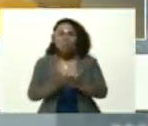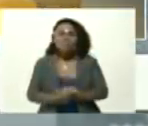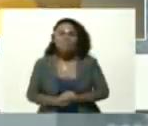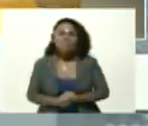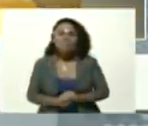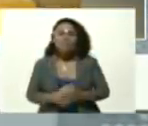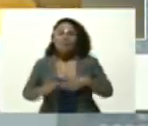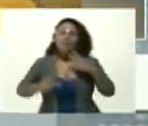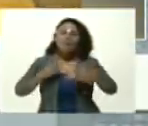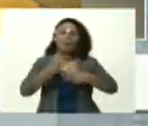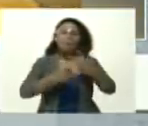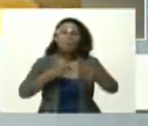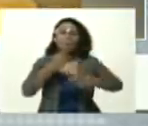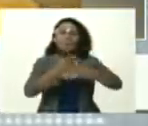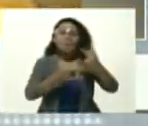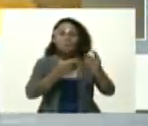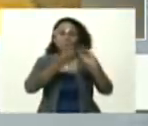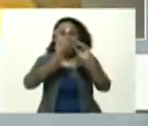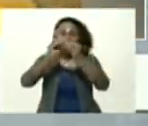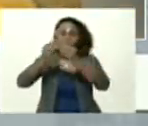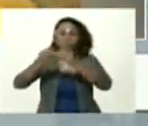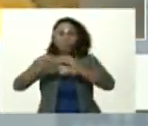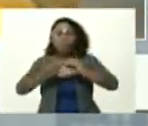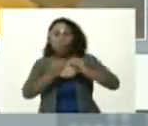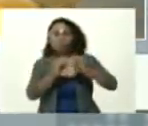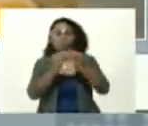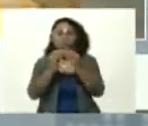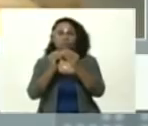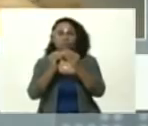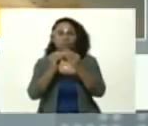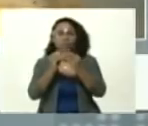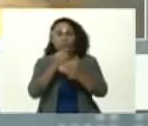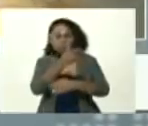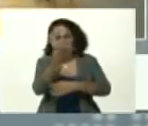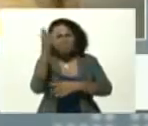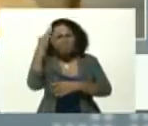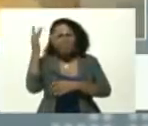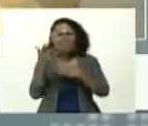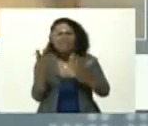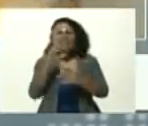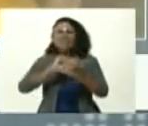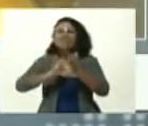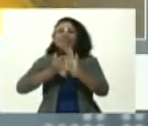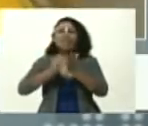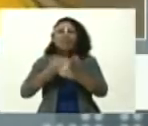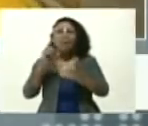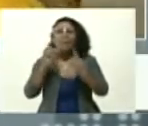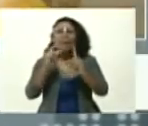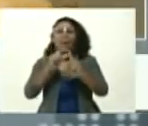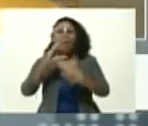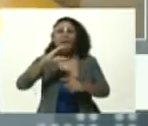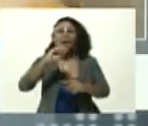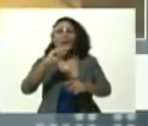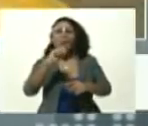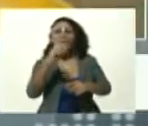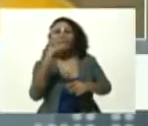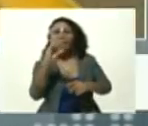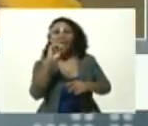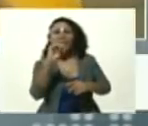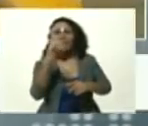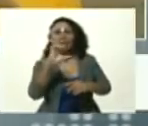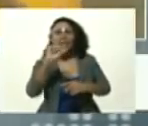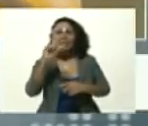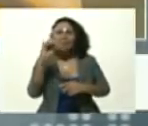El proceso de condensación. ¿Ustedes saben qué es la condensación? La